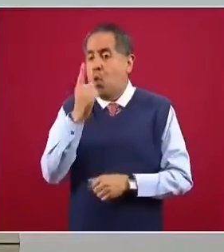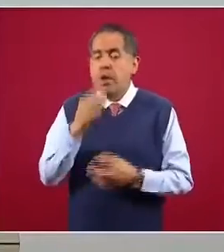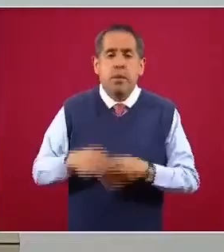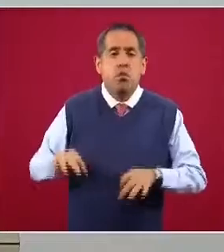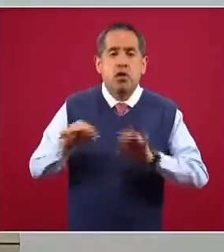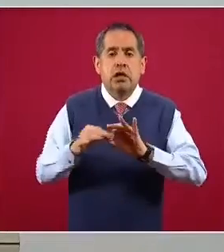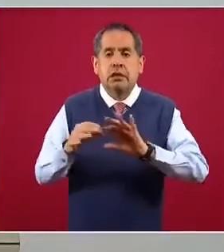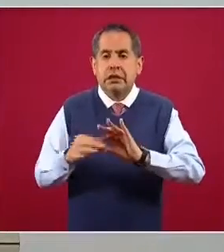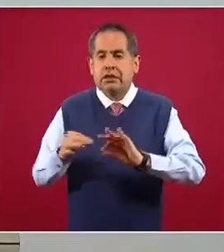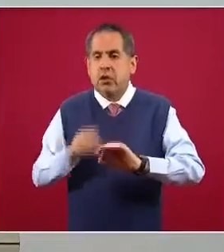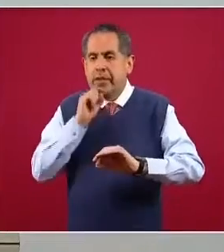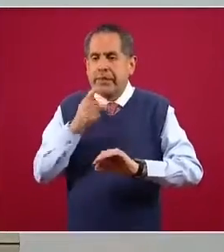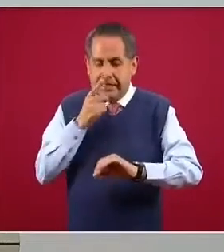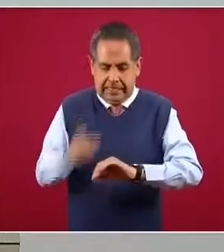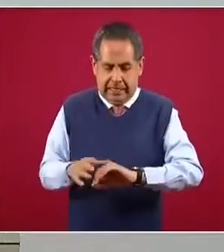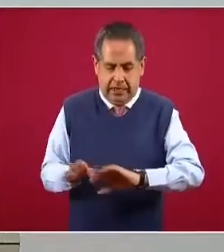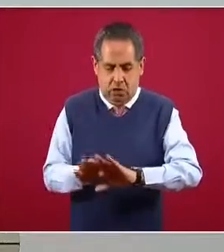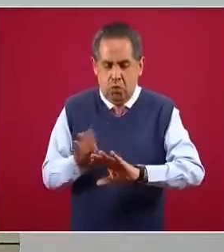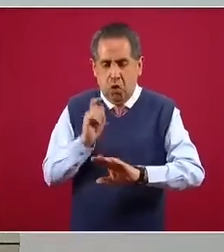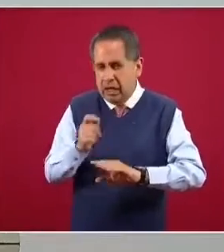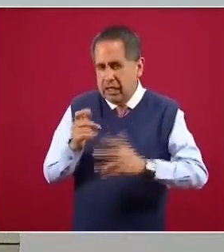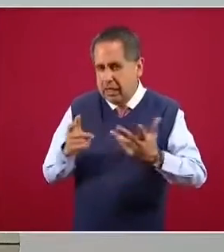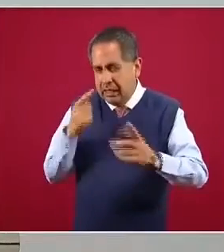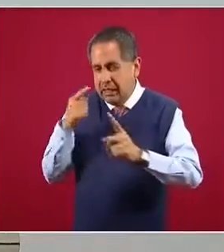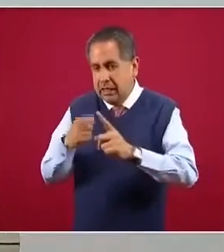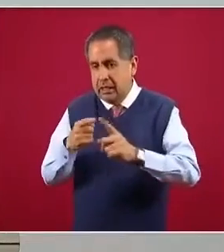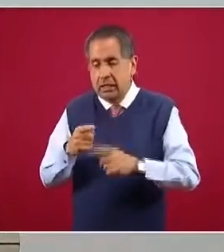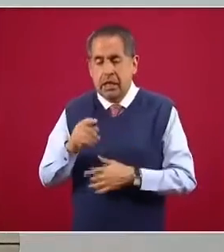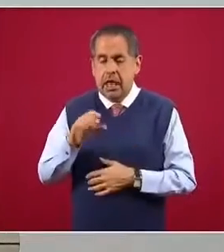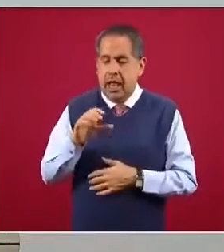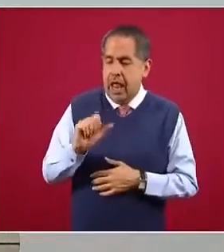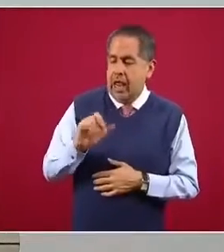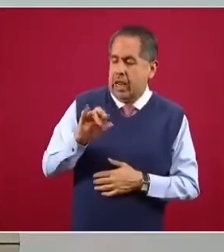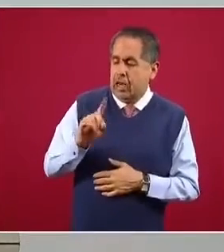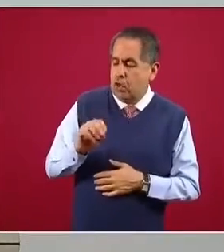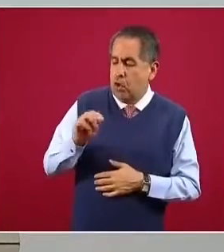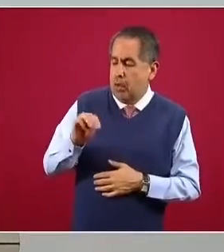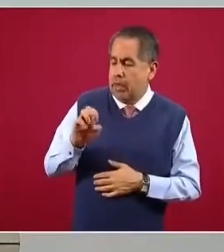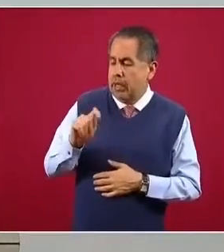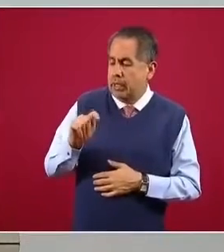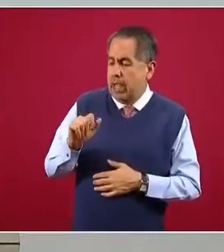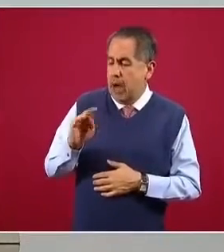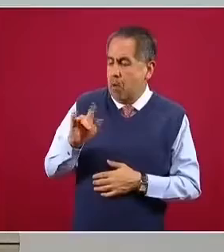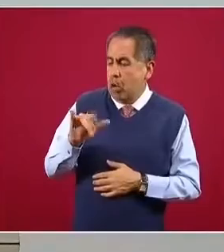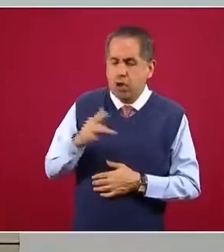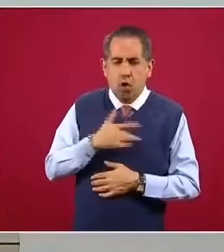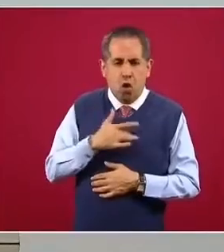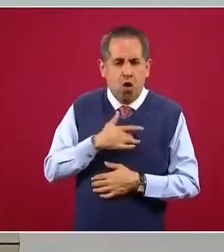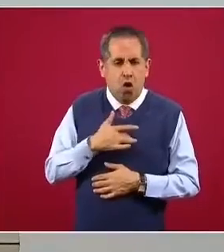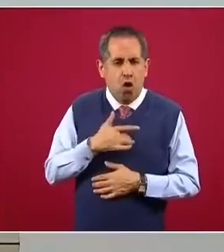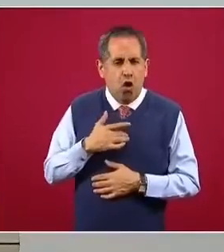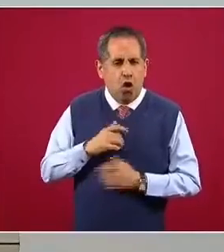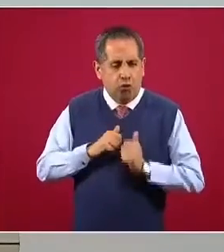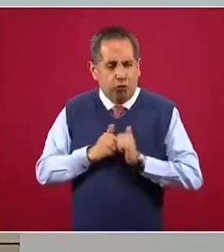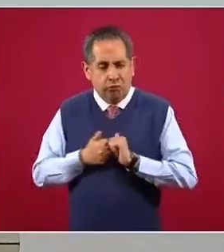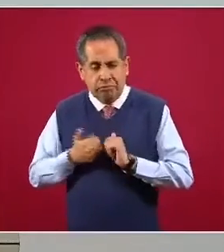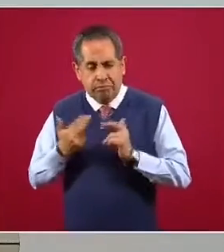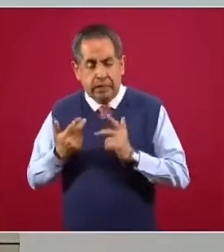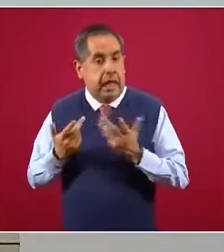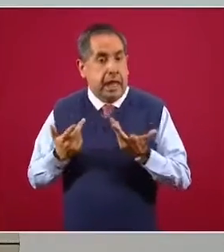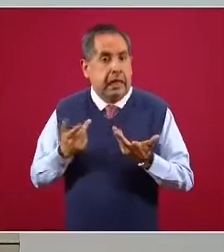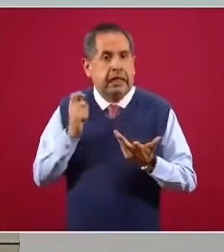elementos que también mencioné es este elemento ya específico cardiometabólico, que es este programa con OPS, que lo que tiene es que